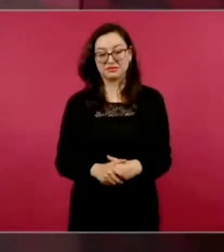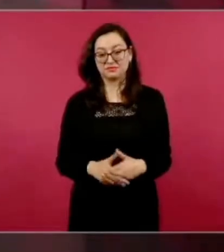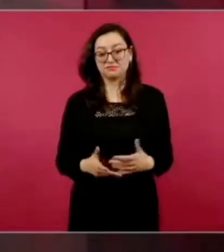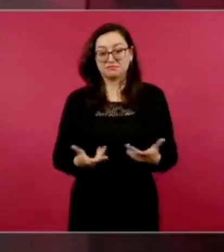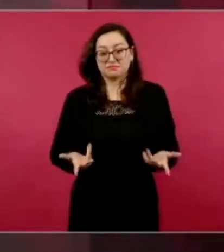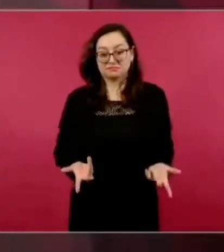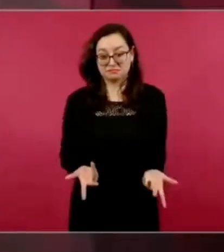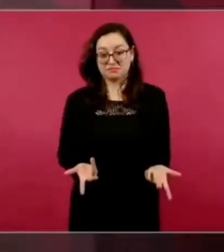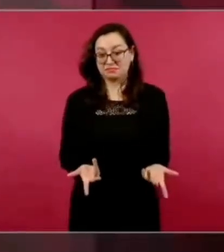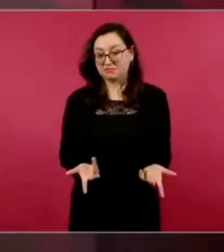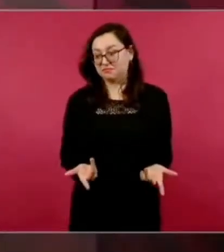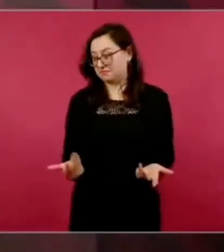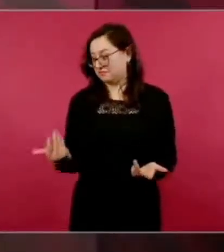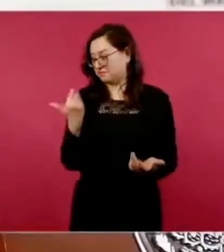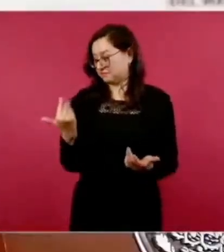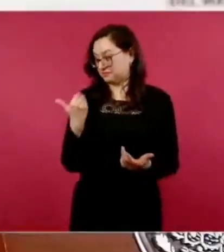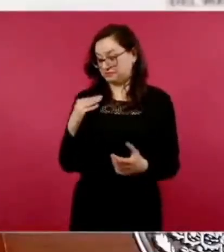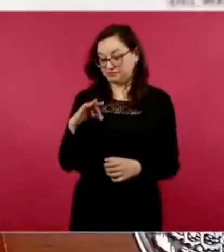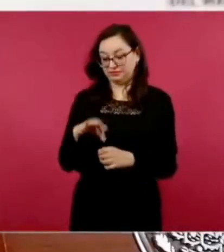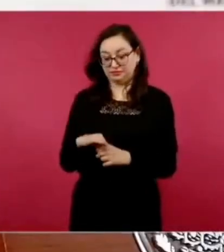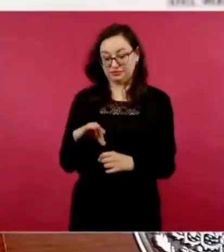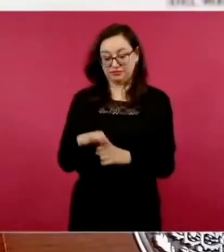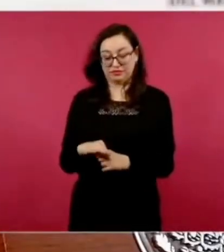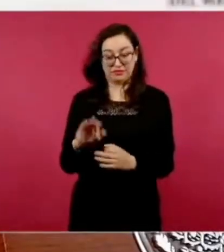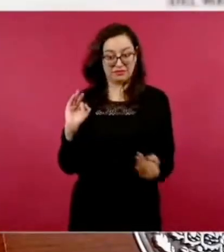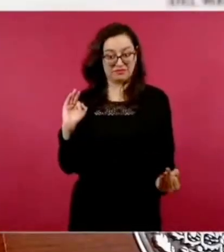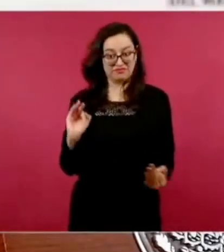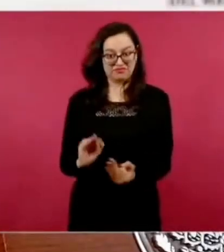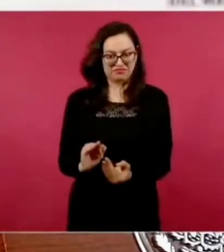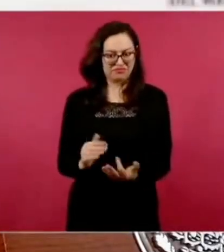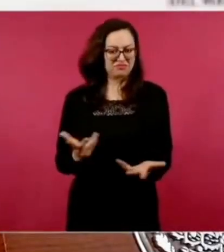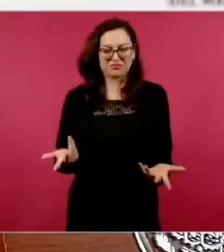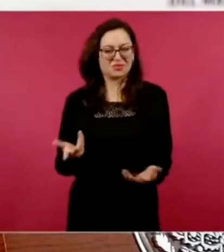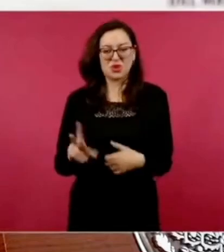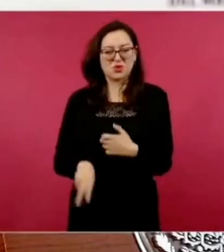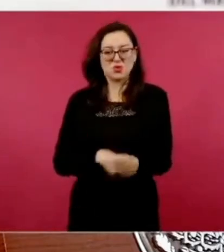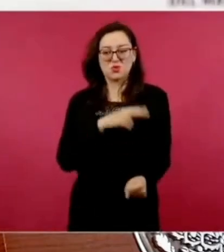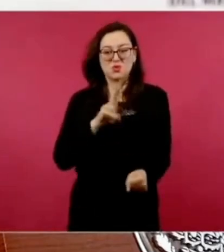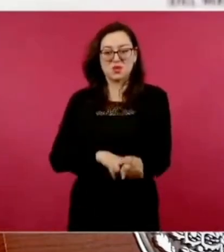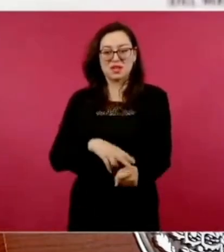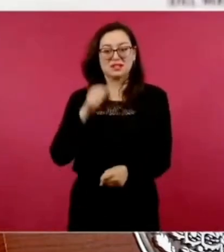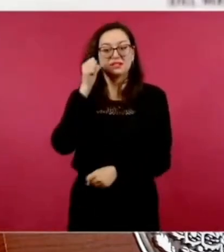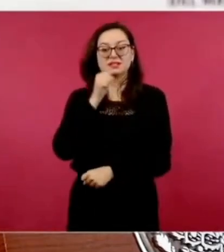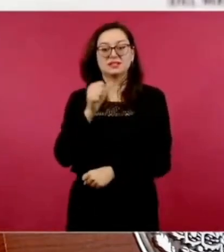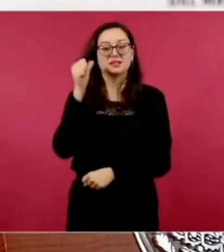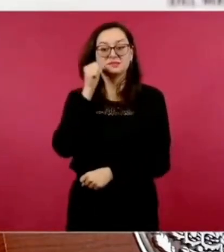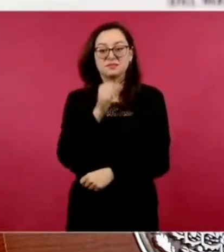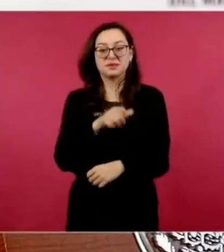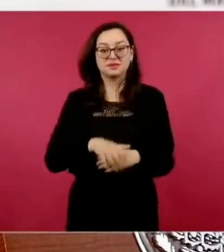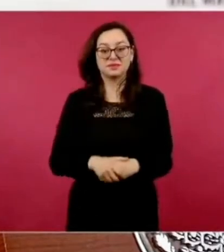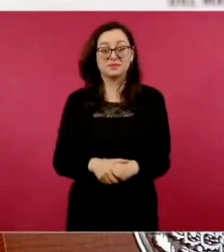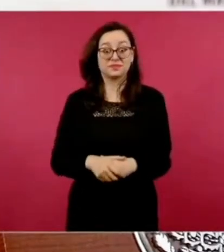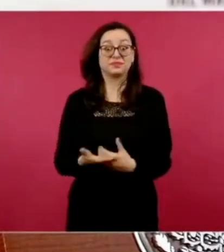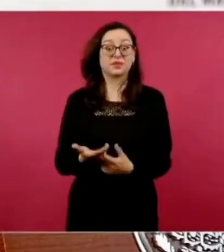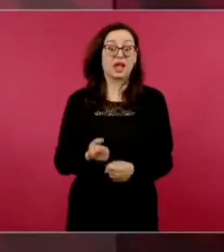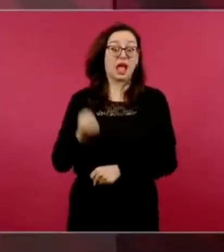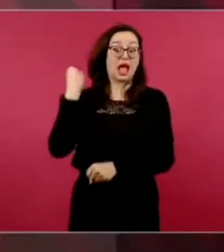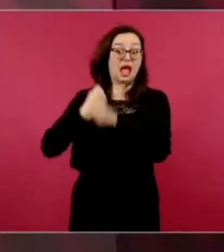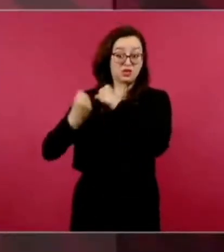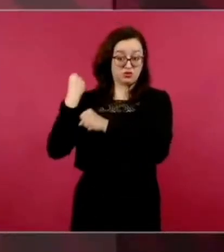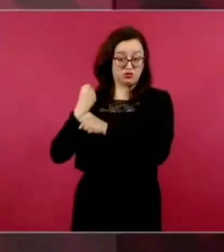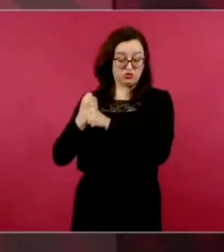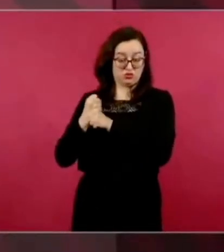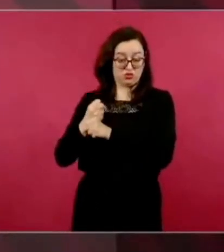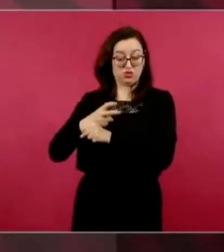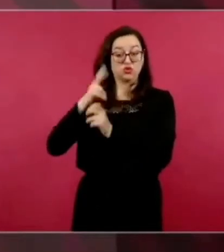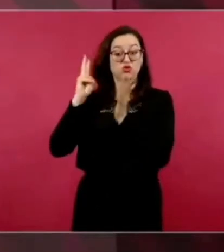porque hubieron elecciones. Si ustedes hacen una revisión, al día siguiente de que nosotros triunfamos